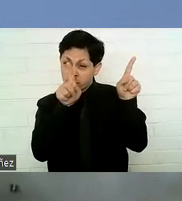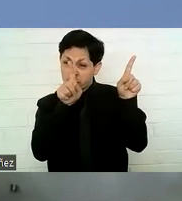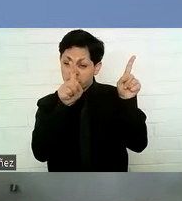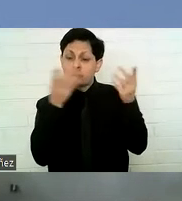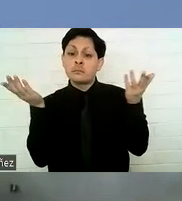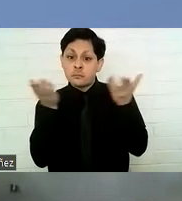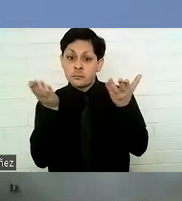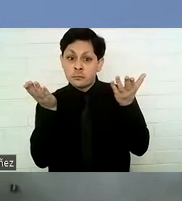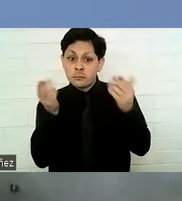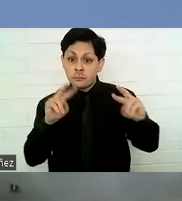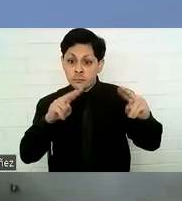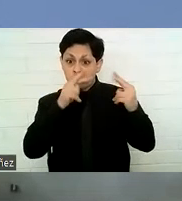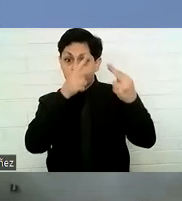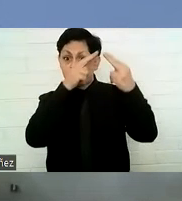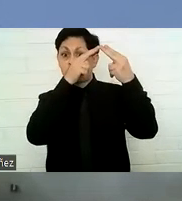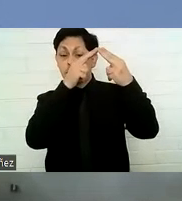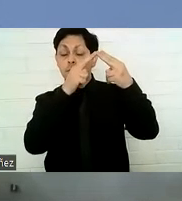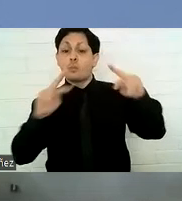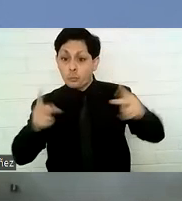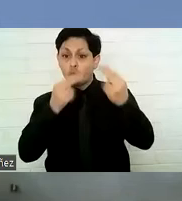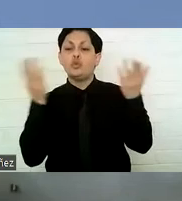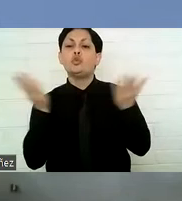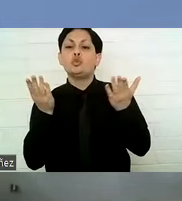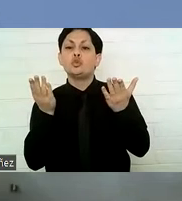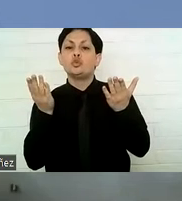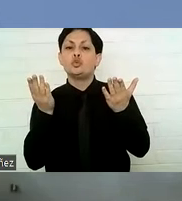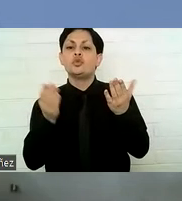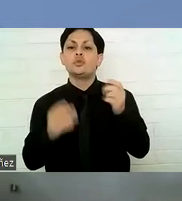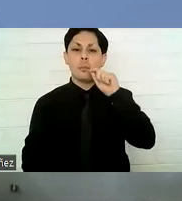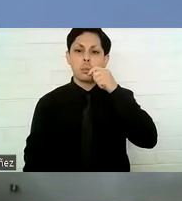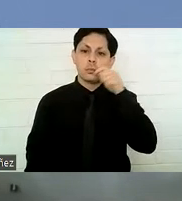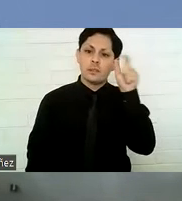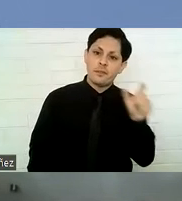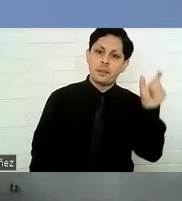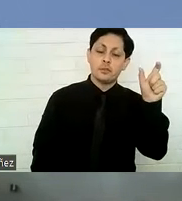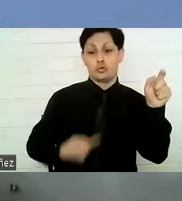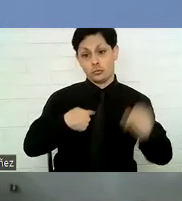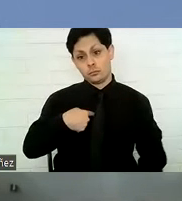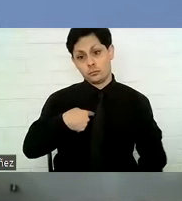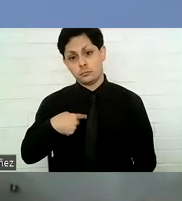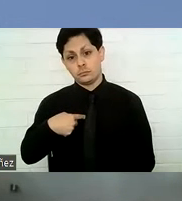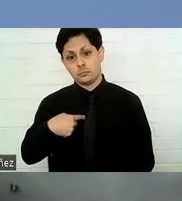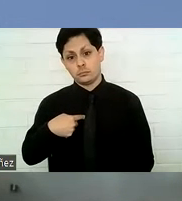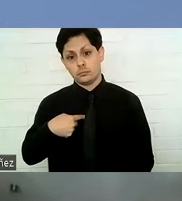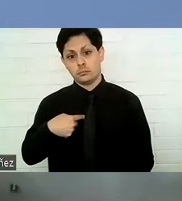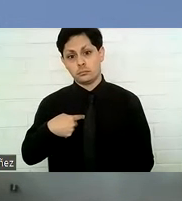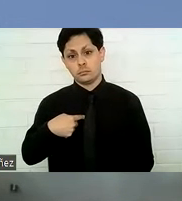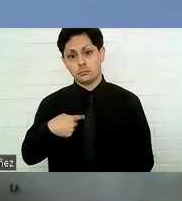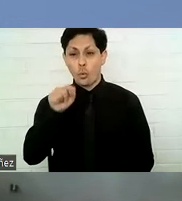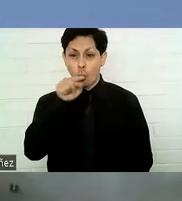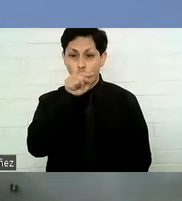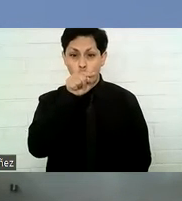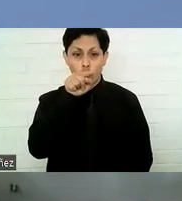construido sus sentidos y sus significaciones. Yo me voy a detener